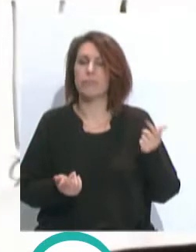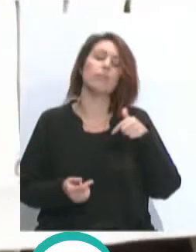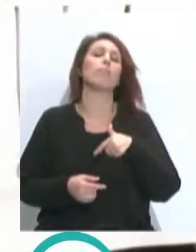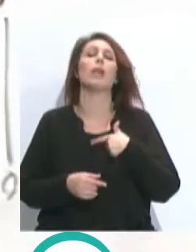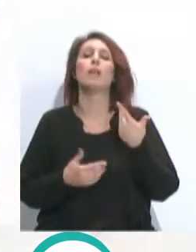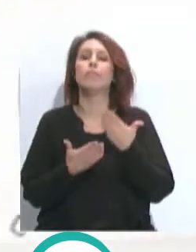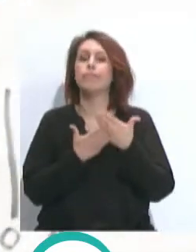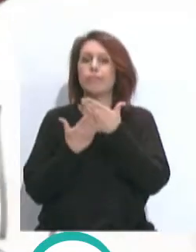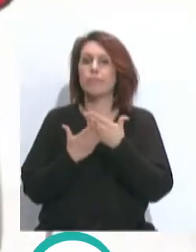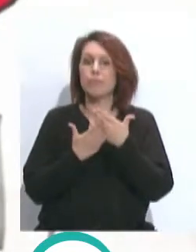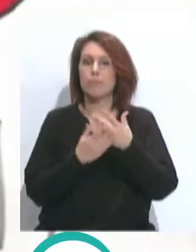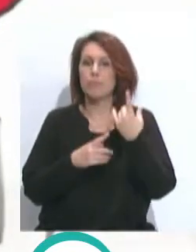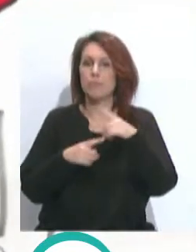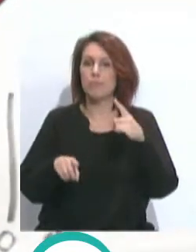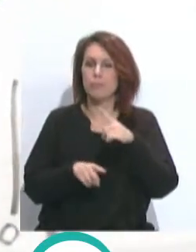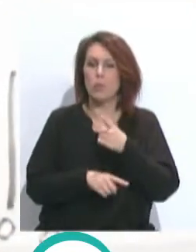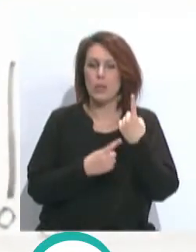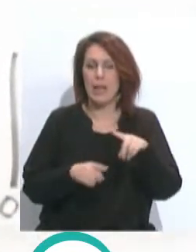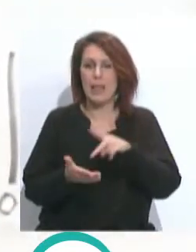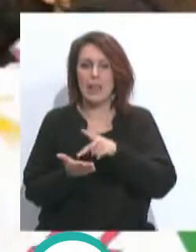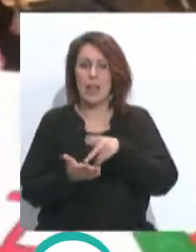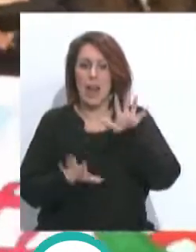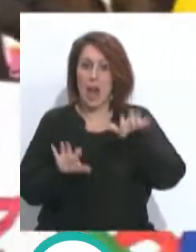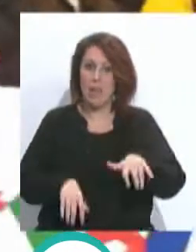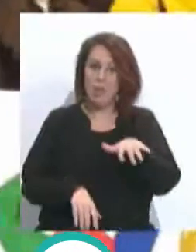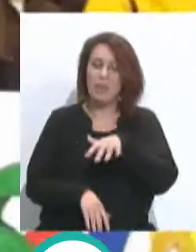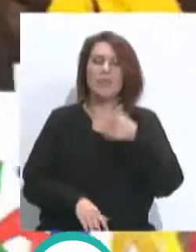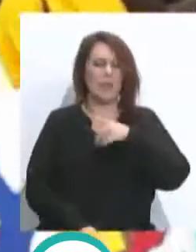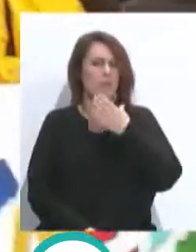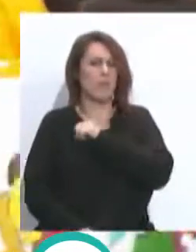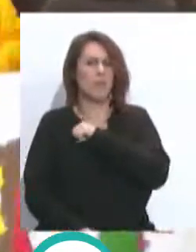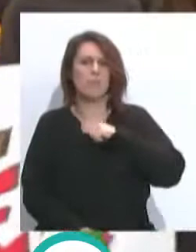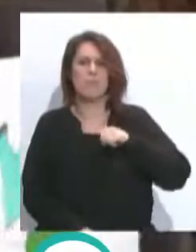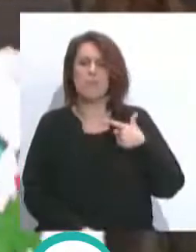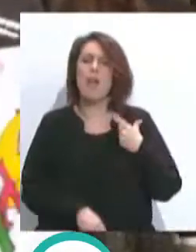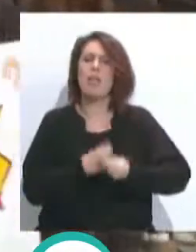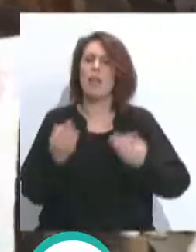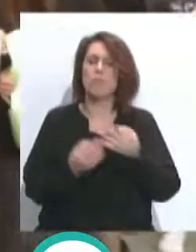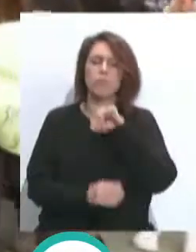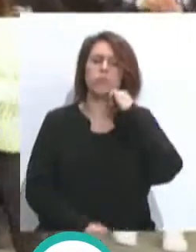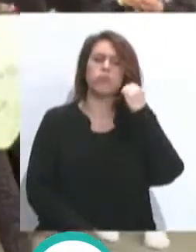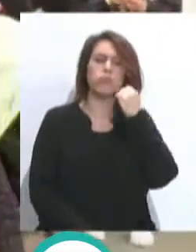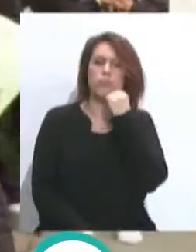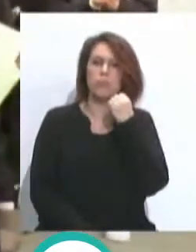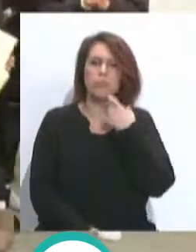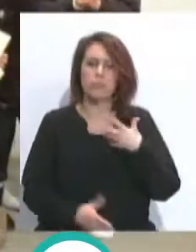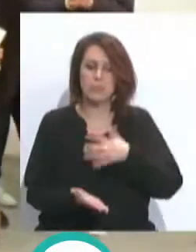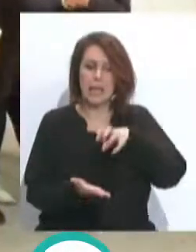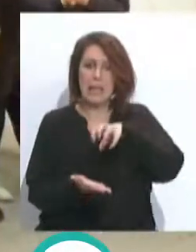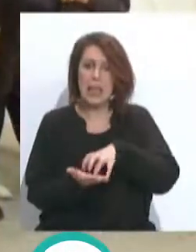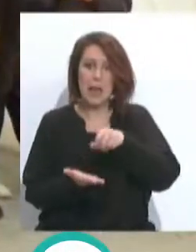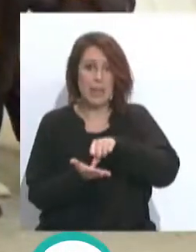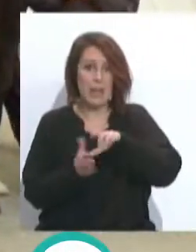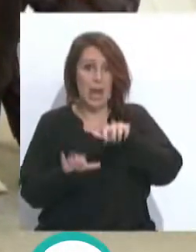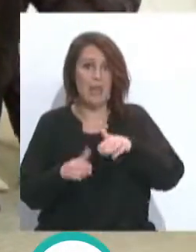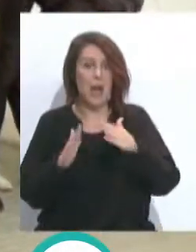conservatorios de música y danza de Cádiz, como en el resto de la comunidad autónoma, están protagonizando protestas a las puertas de su sede en la capital